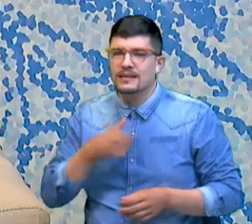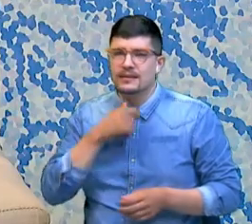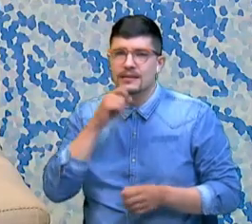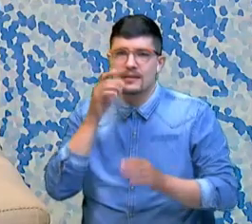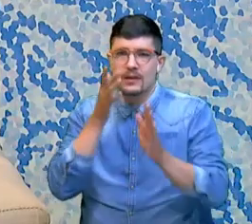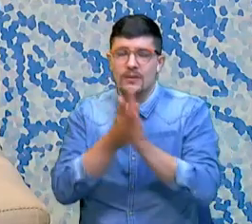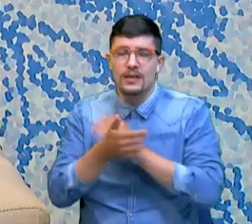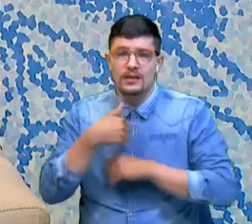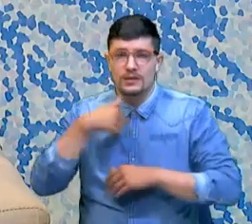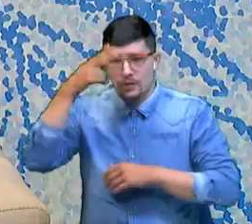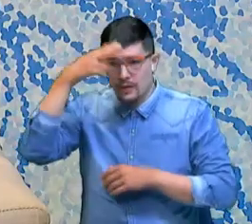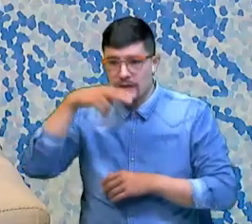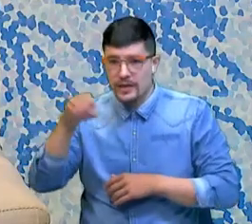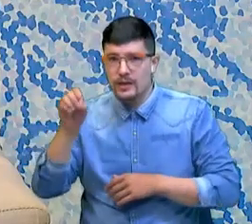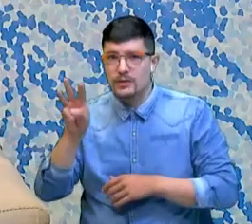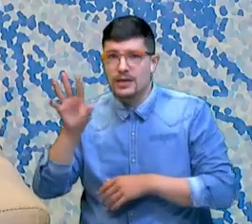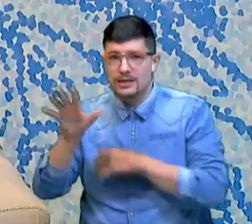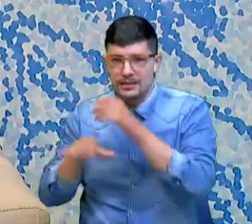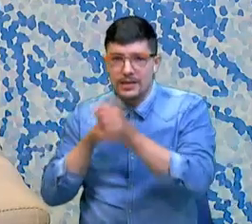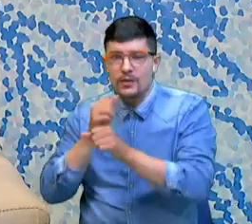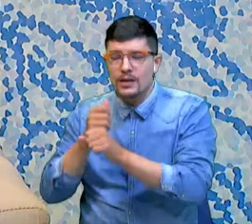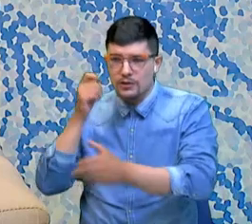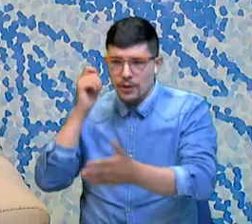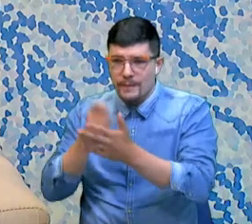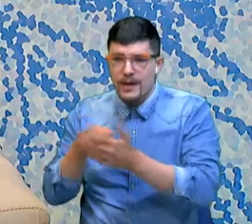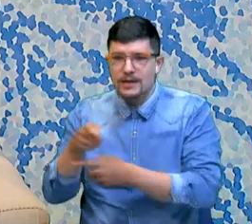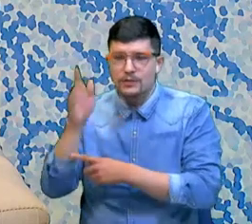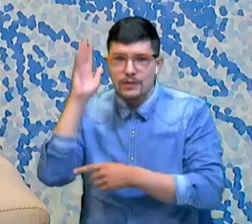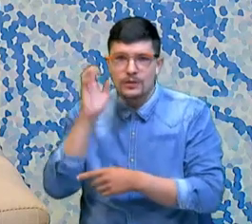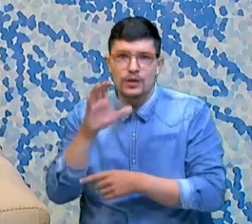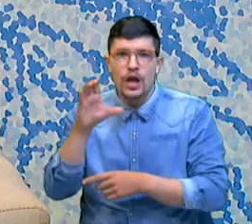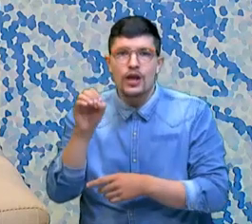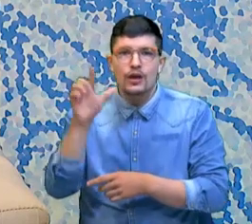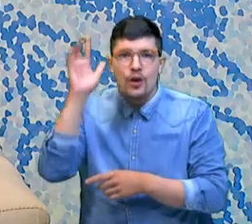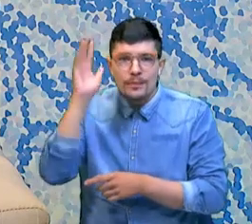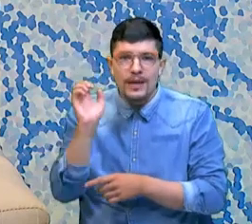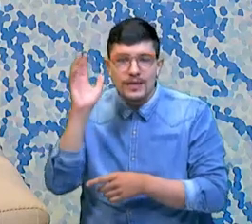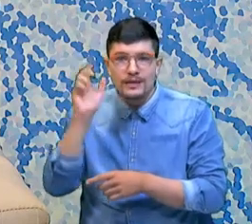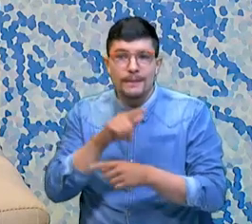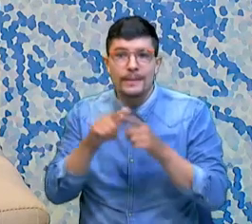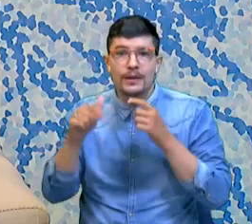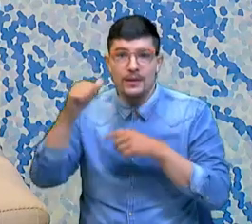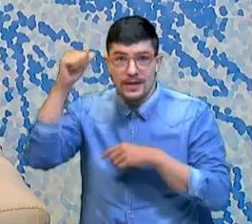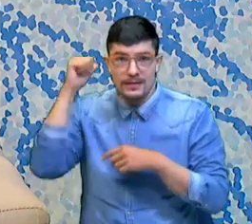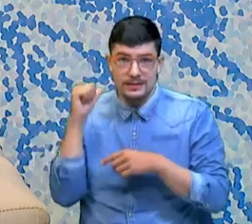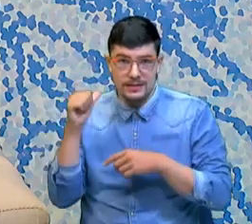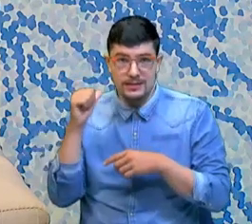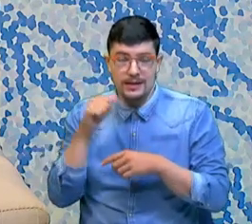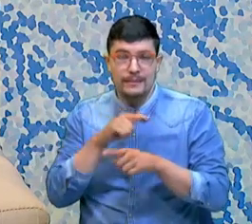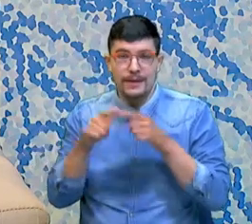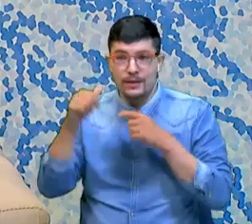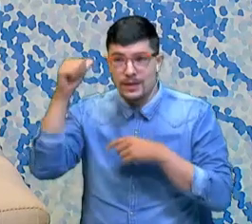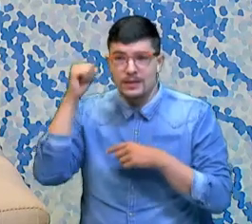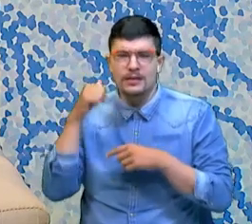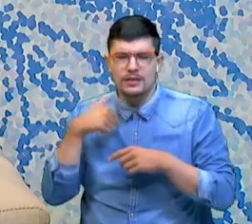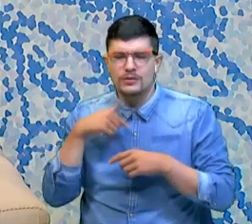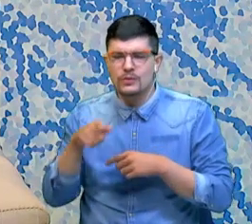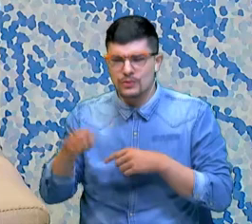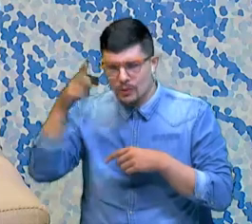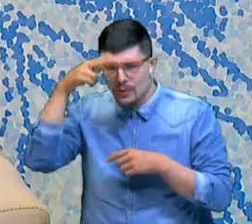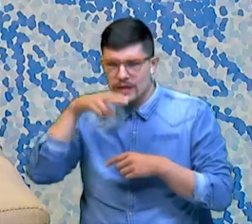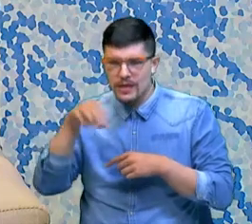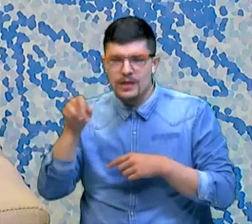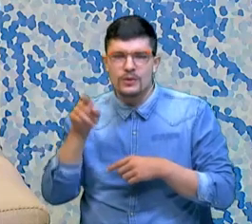tiene 35 años y está pagando pensión. Están con pensiones. Y ayer... que tengo un hijo que está